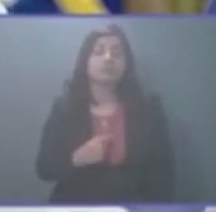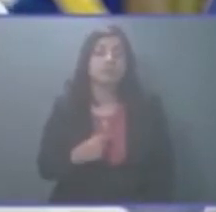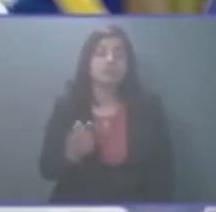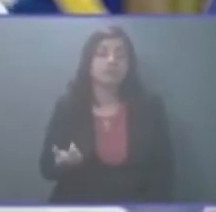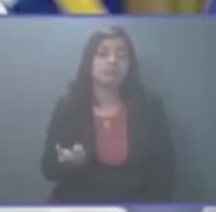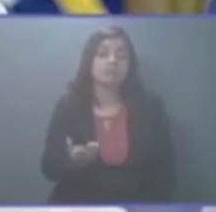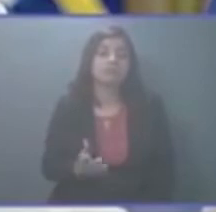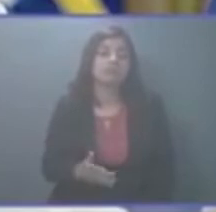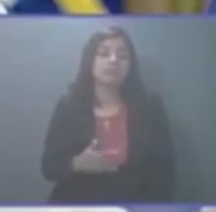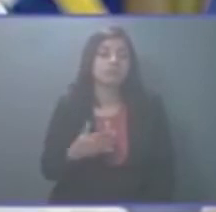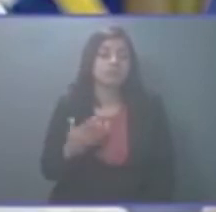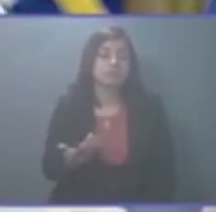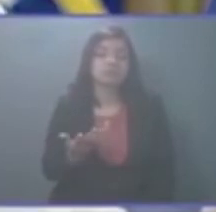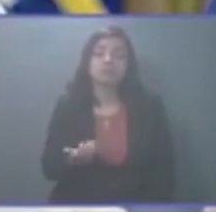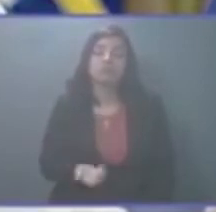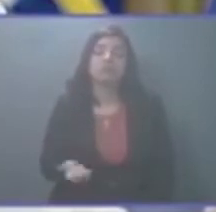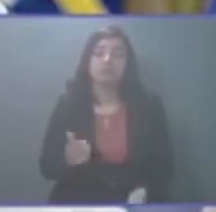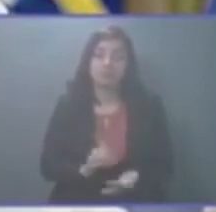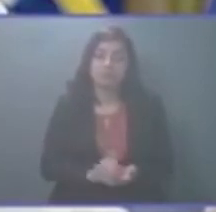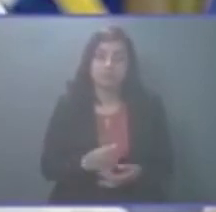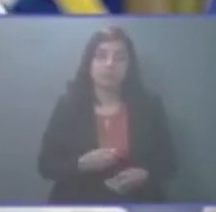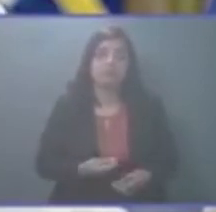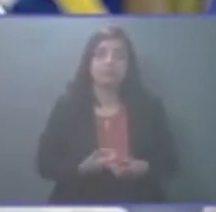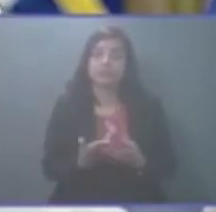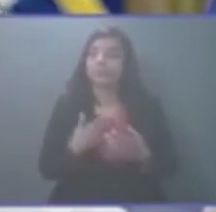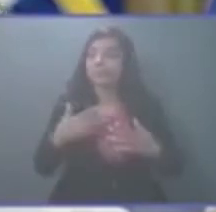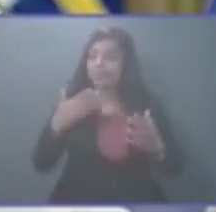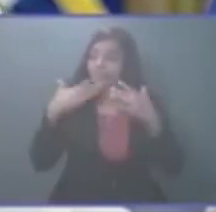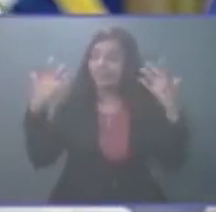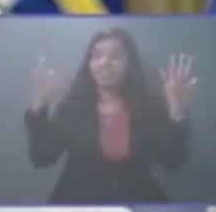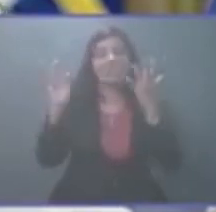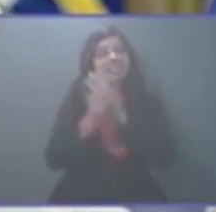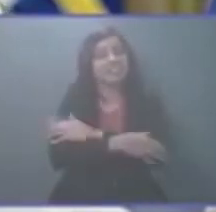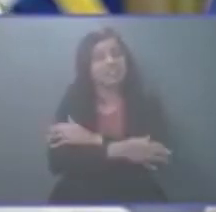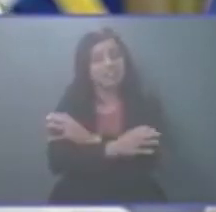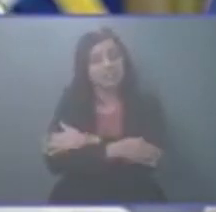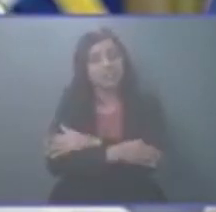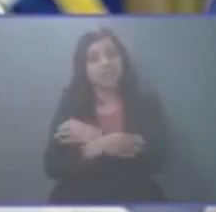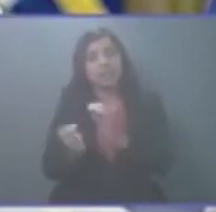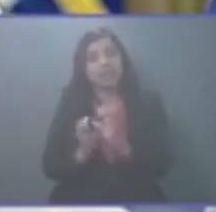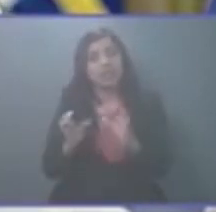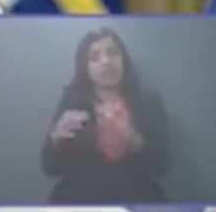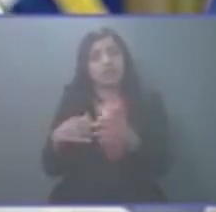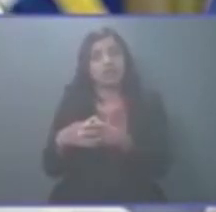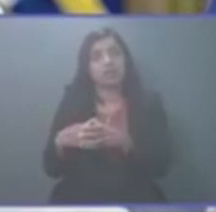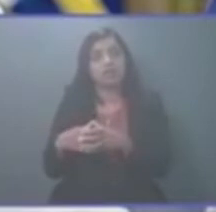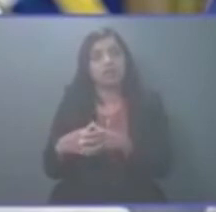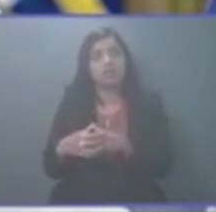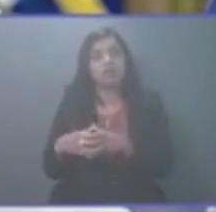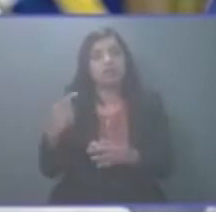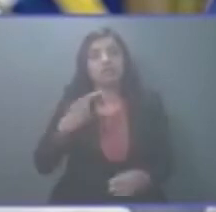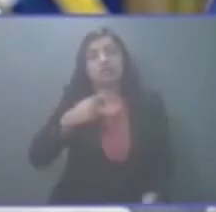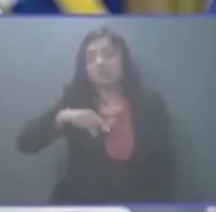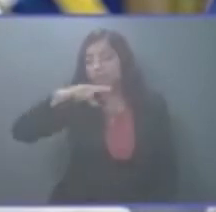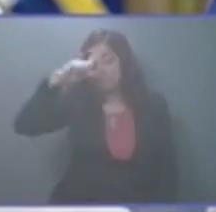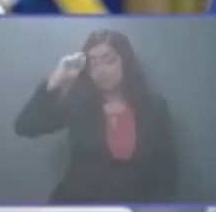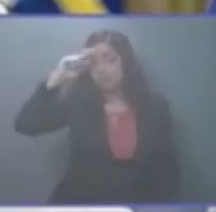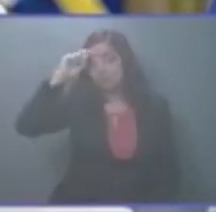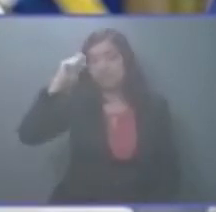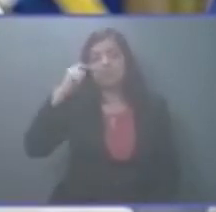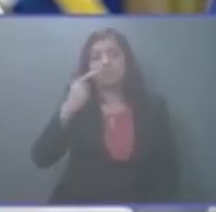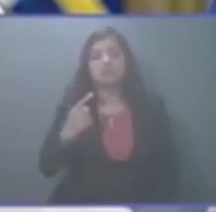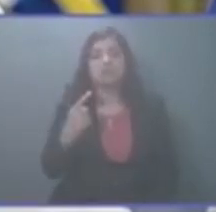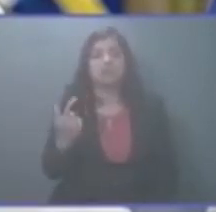quiero decirles de nuevo felicitaciones a la organización de los trabajadores que han llevado